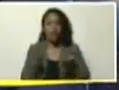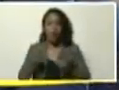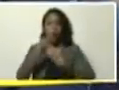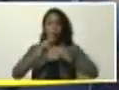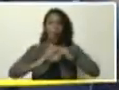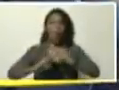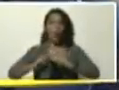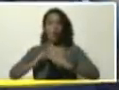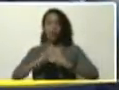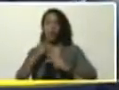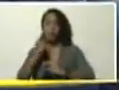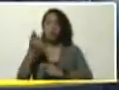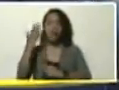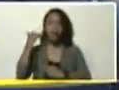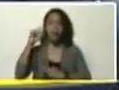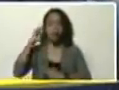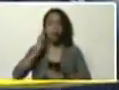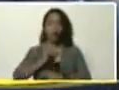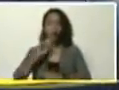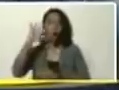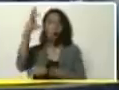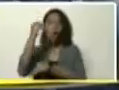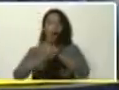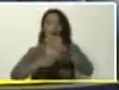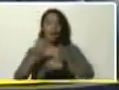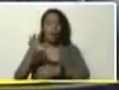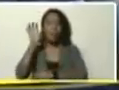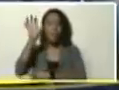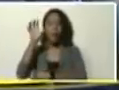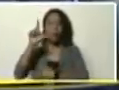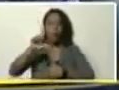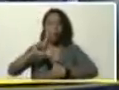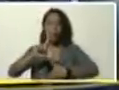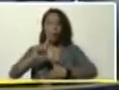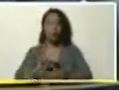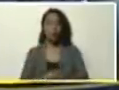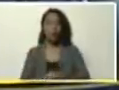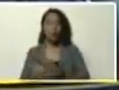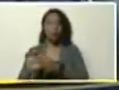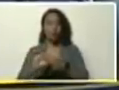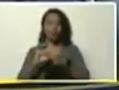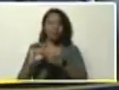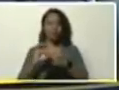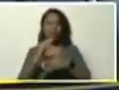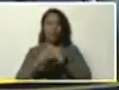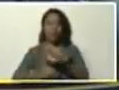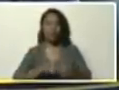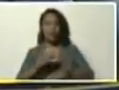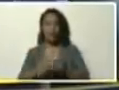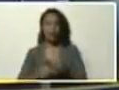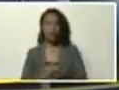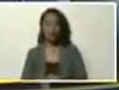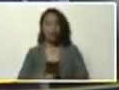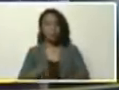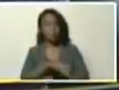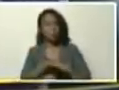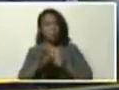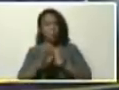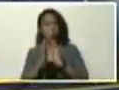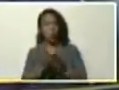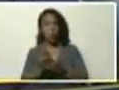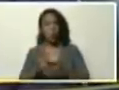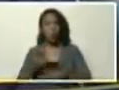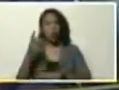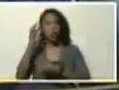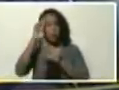decía Bolívar, el de lograr una patria latinoamericana unida, cohesionada, donde el mundo nos